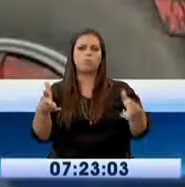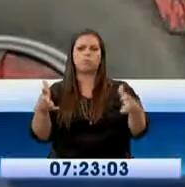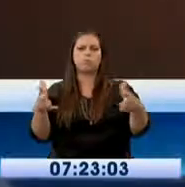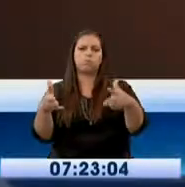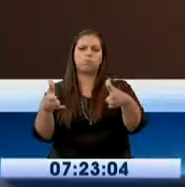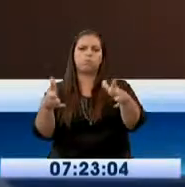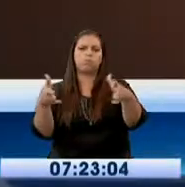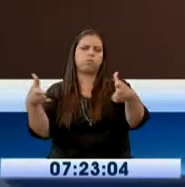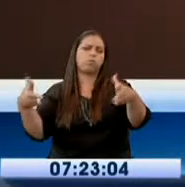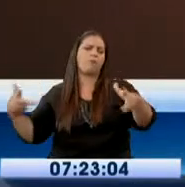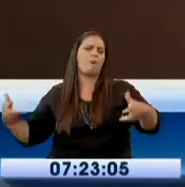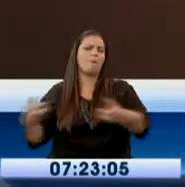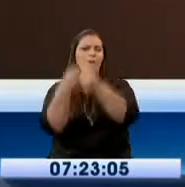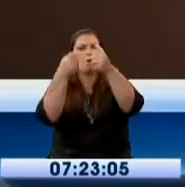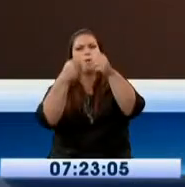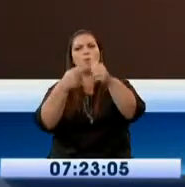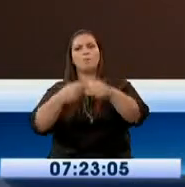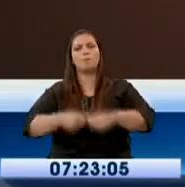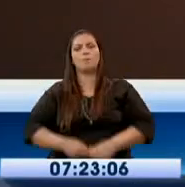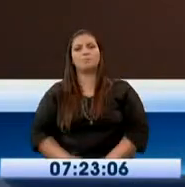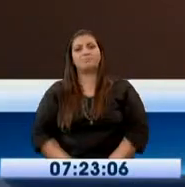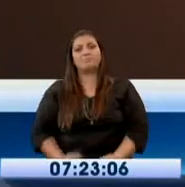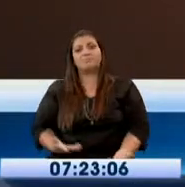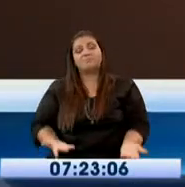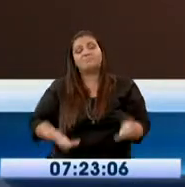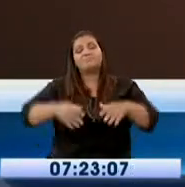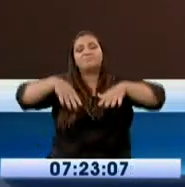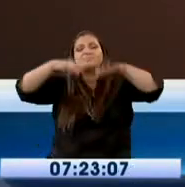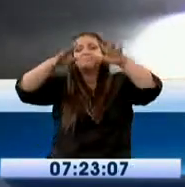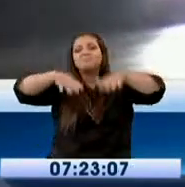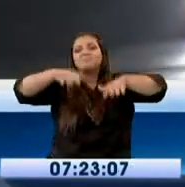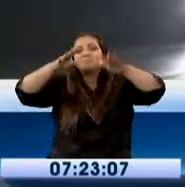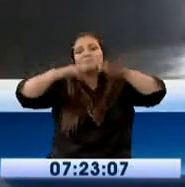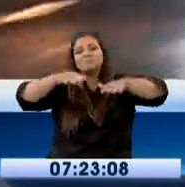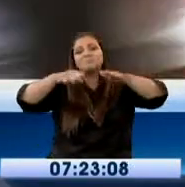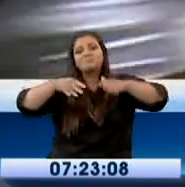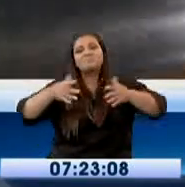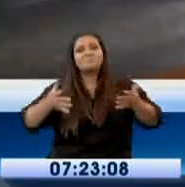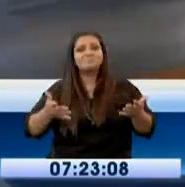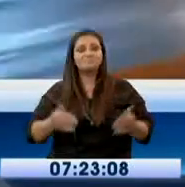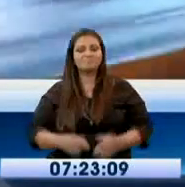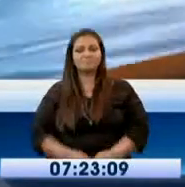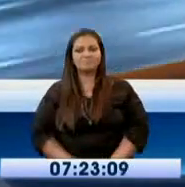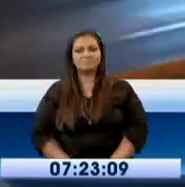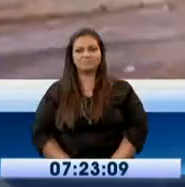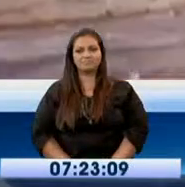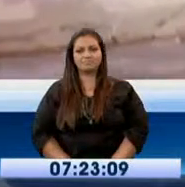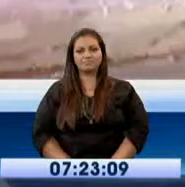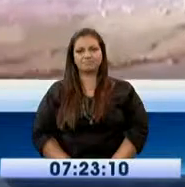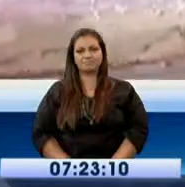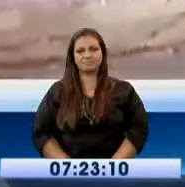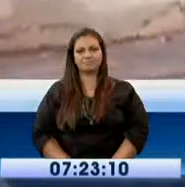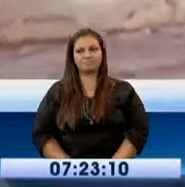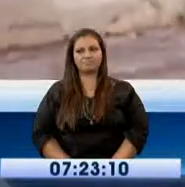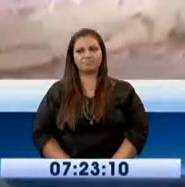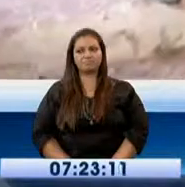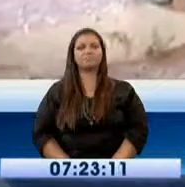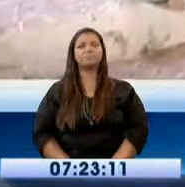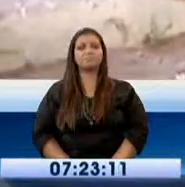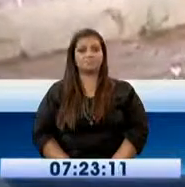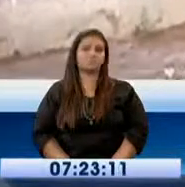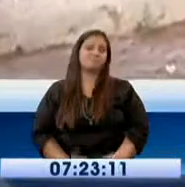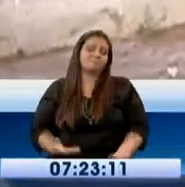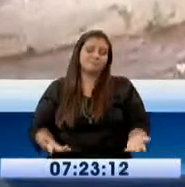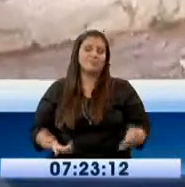el resultado de una de las primeras lloviznas que soportó Guayaquil durante la noche y madrugada. Y asimismo de la